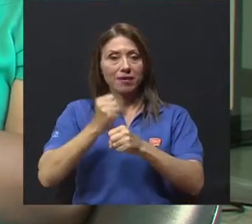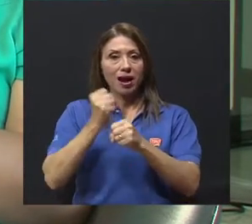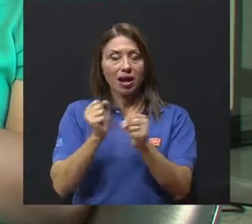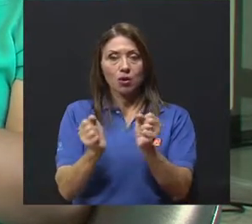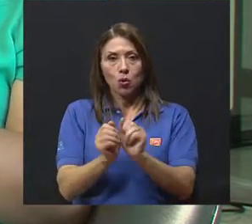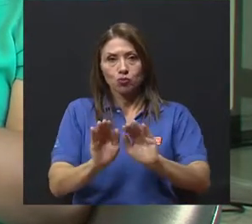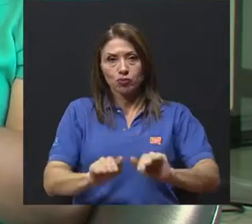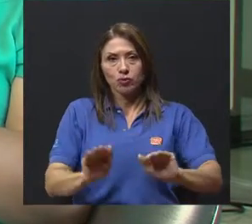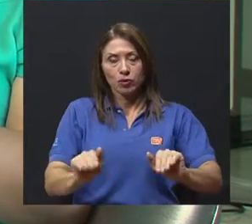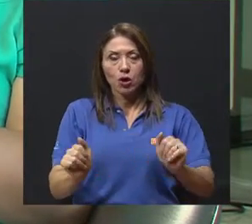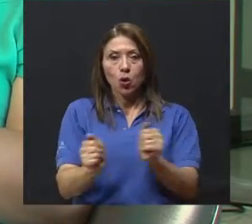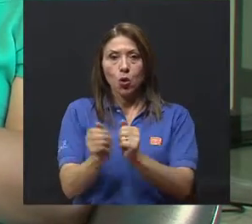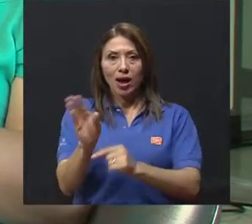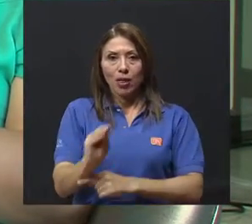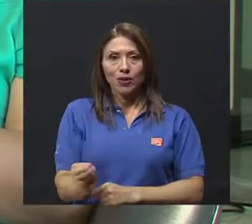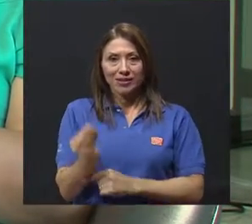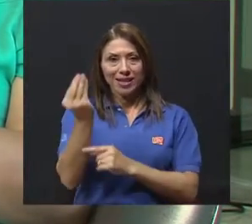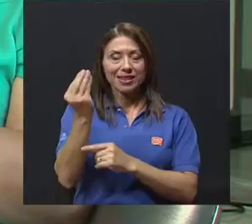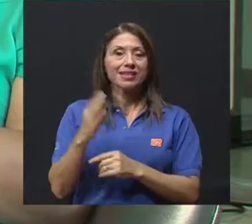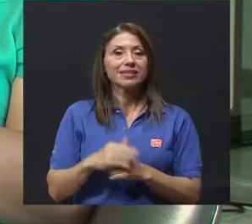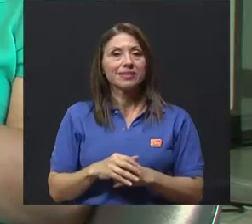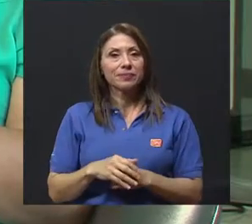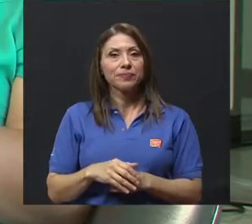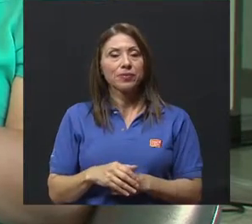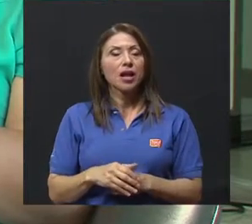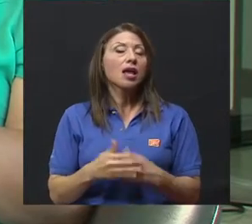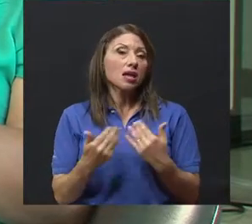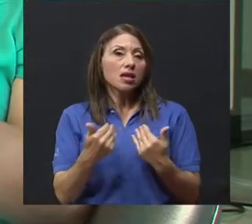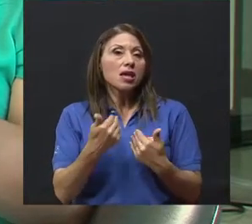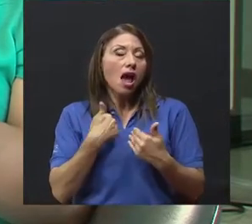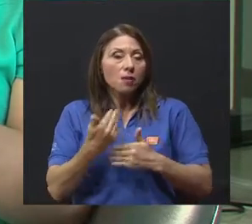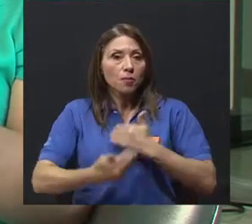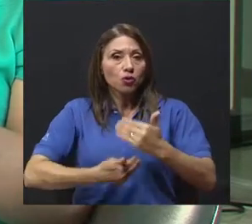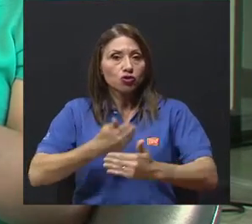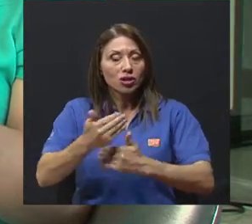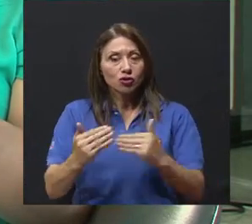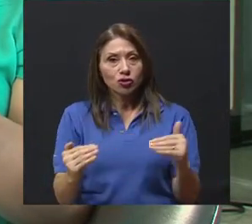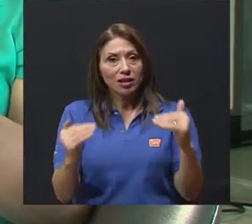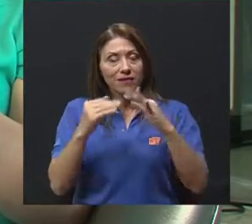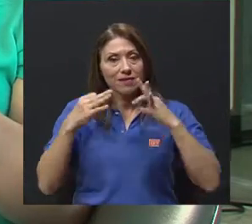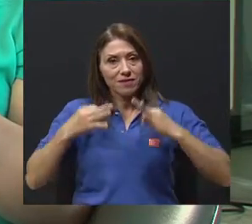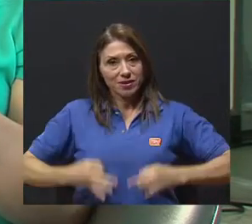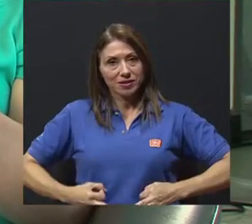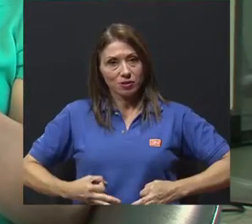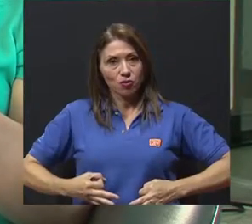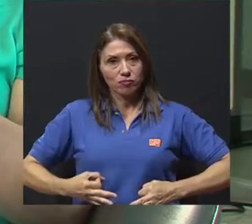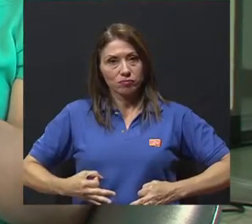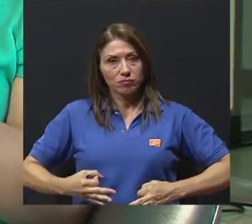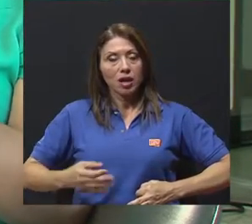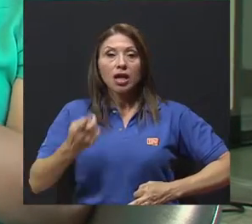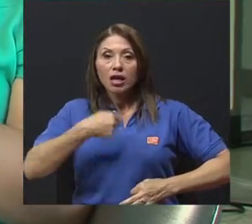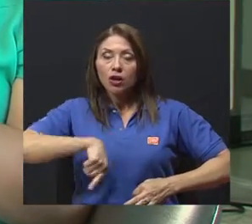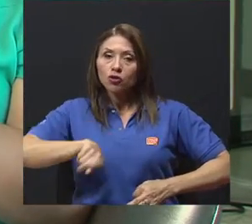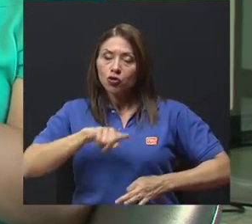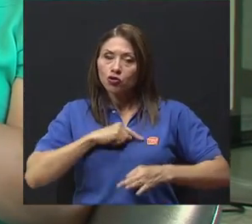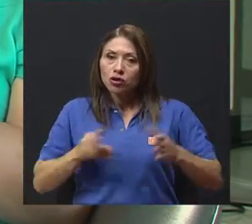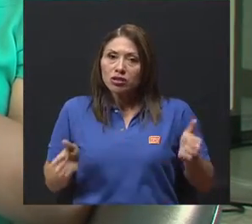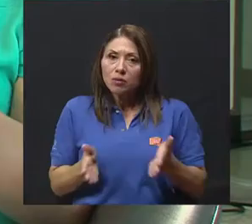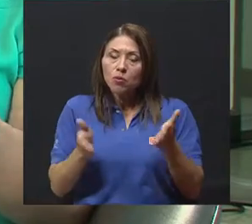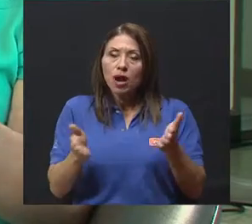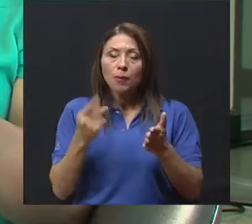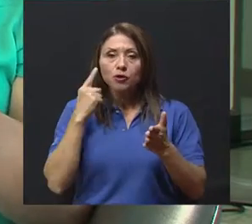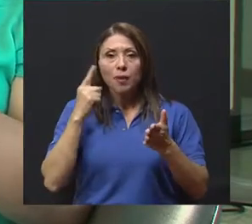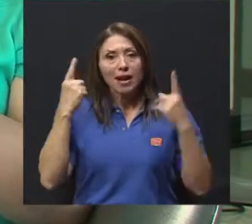adolescentes y hay procesos a nivel físico donde estamos estimulando para lograr